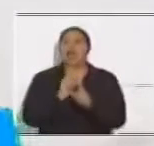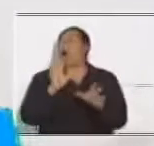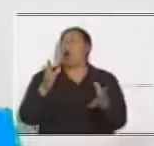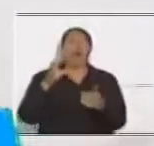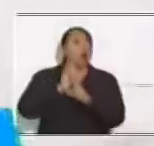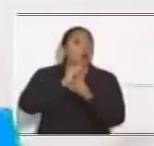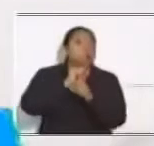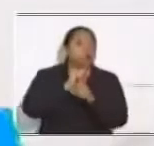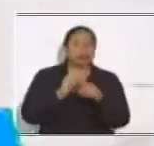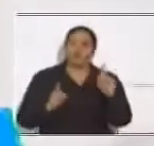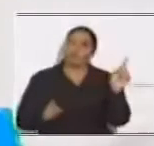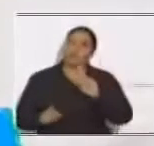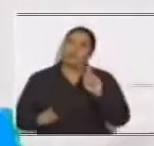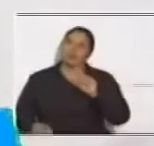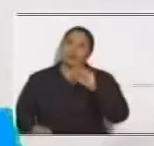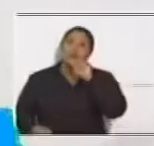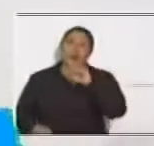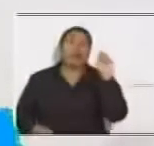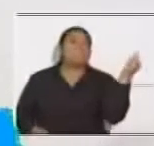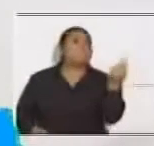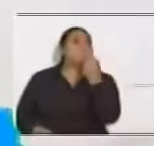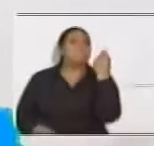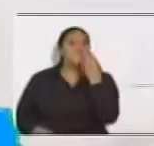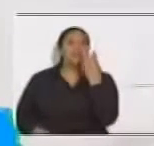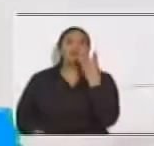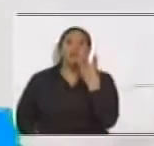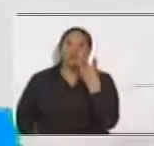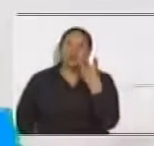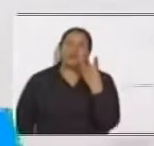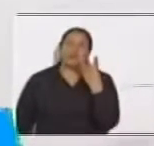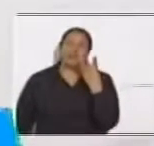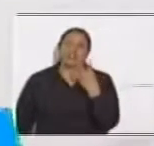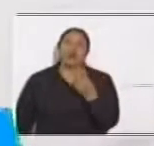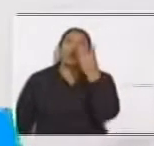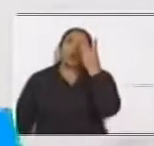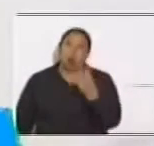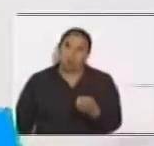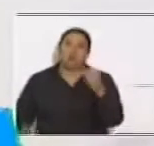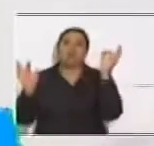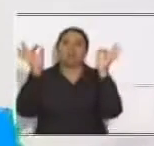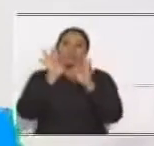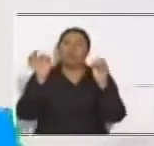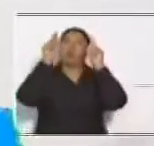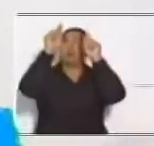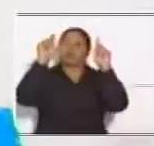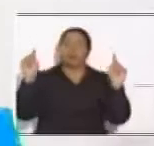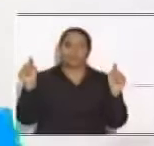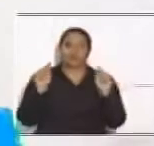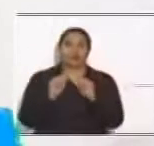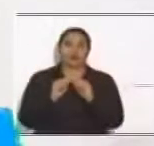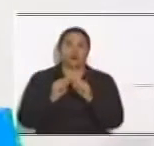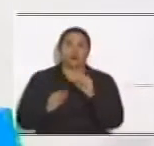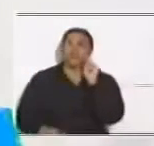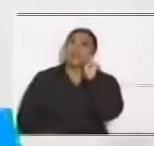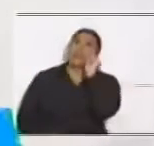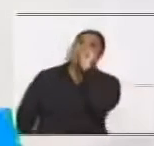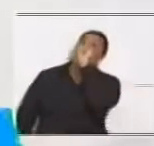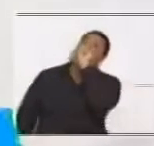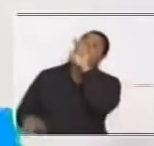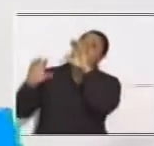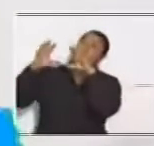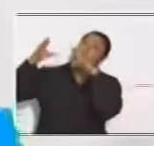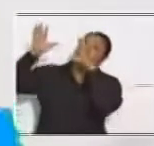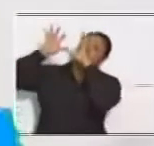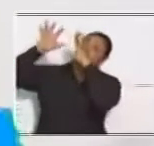importancia que ellos les daban siempre. Y otra vez se formaba esta figura. Repito, esos planetas que se estudiaban en